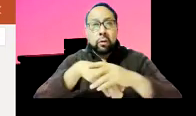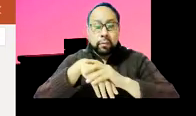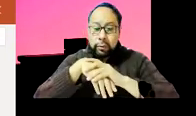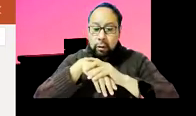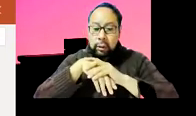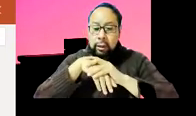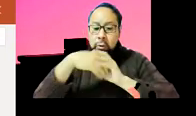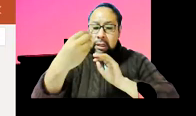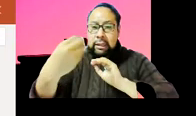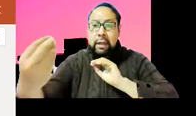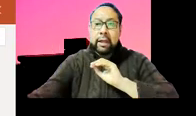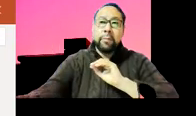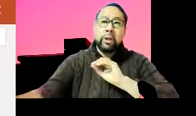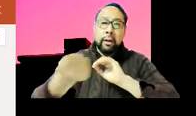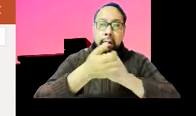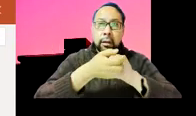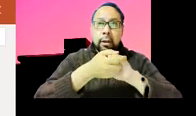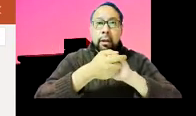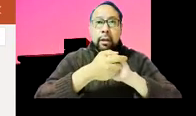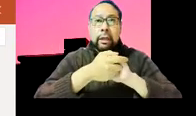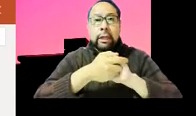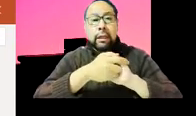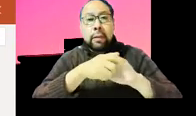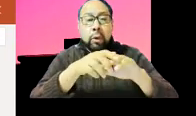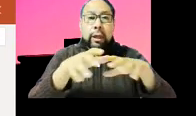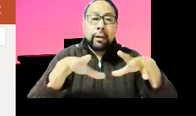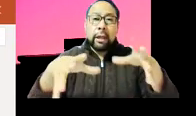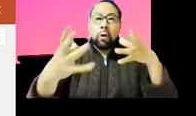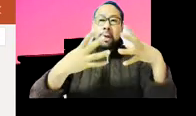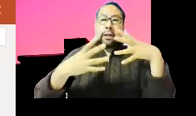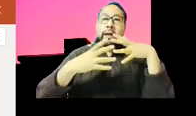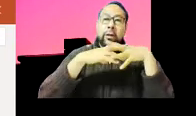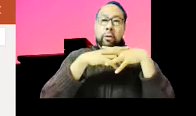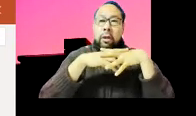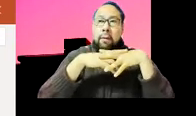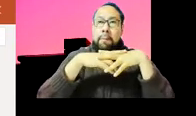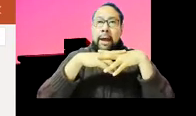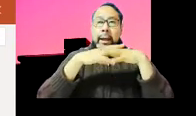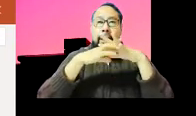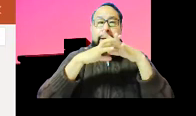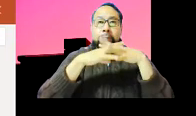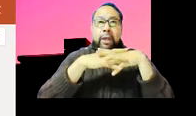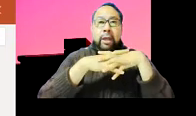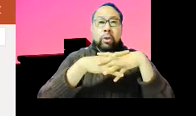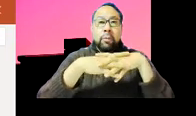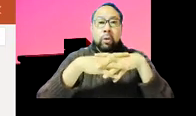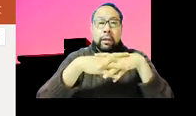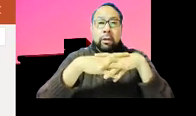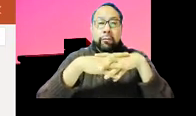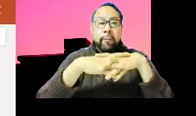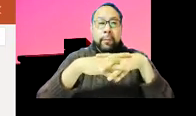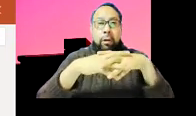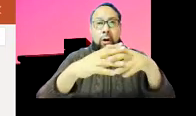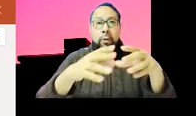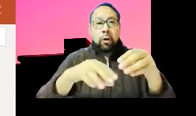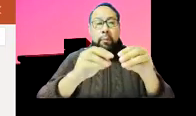utiliza esto, utiliza un sistema de poder y tiene este poder de convencernos para que ejecutemos una